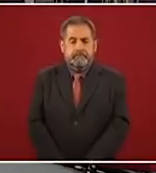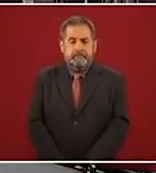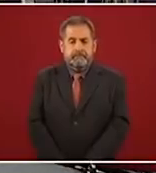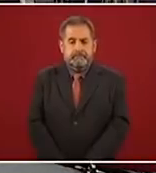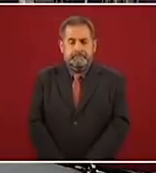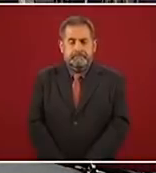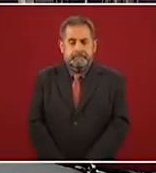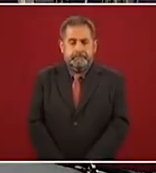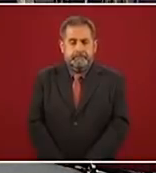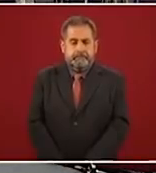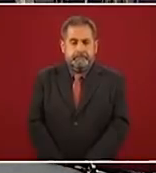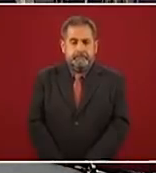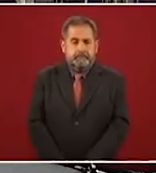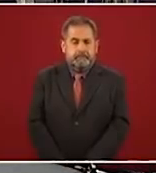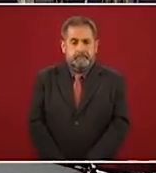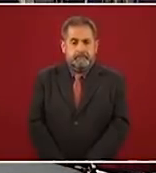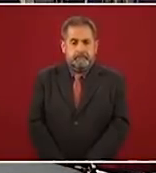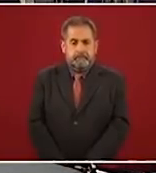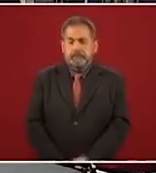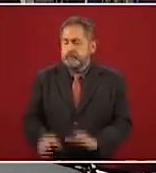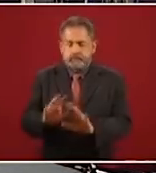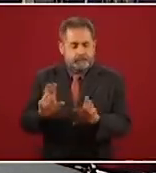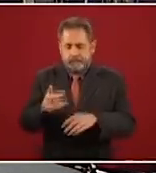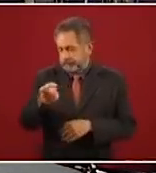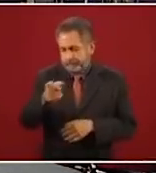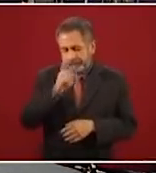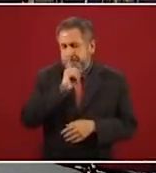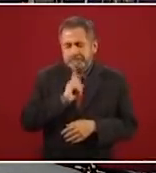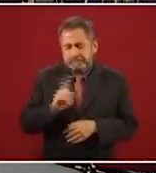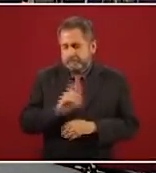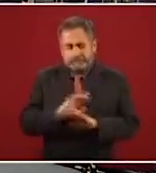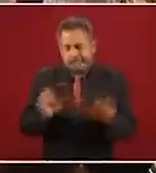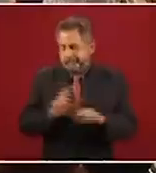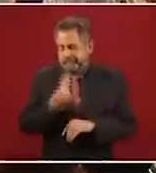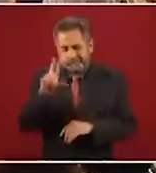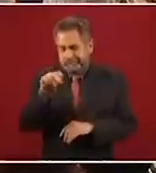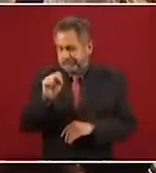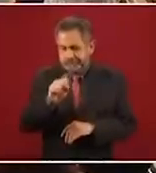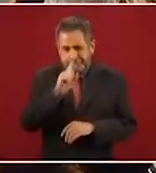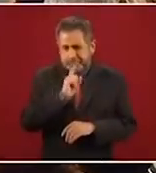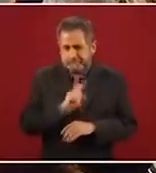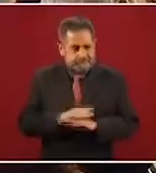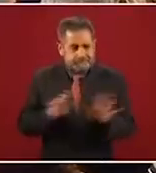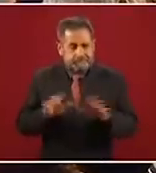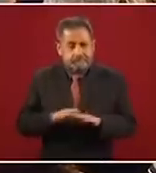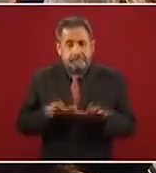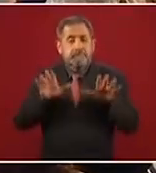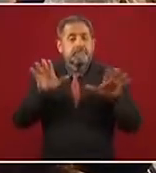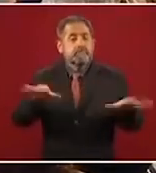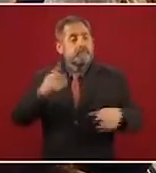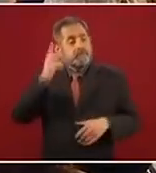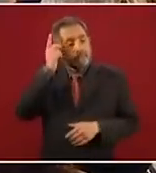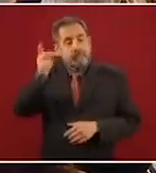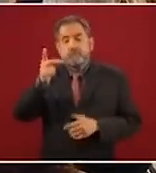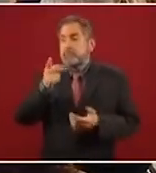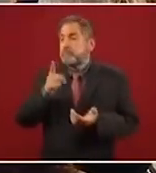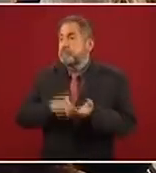mentira? Yo quisiera que lo desmintiera. Es que no es cierto, o sea, el avión es nuestro, es de todo el pueblo,